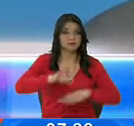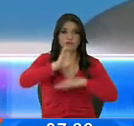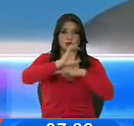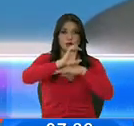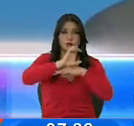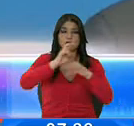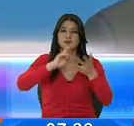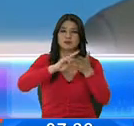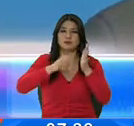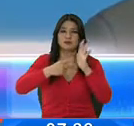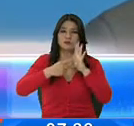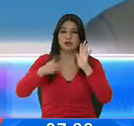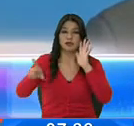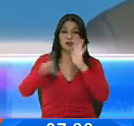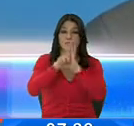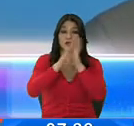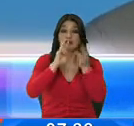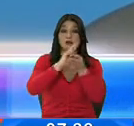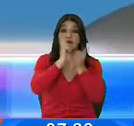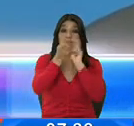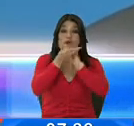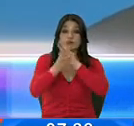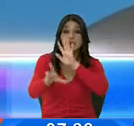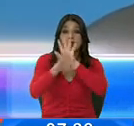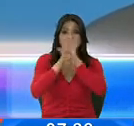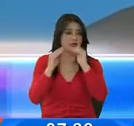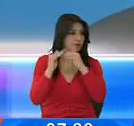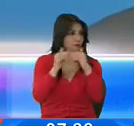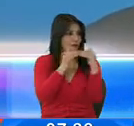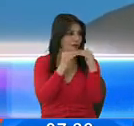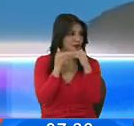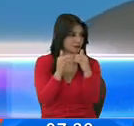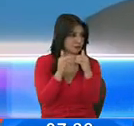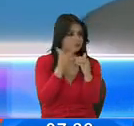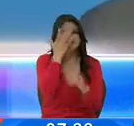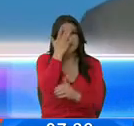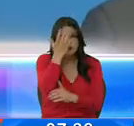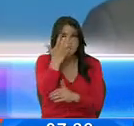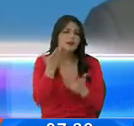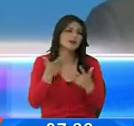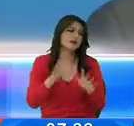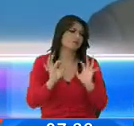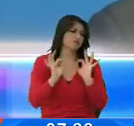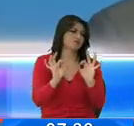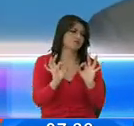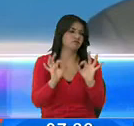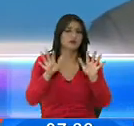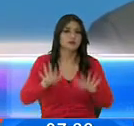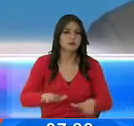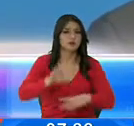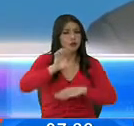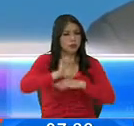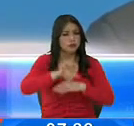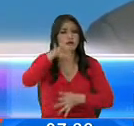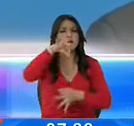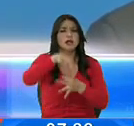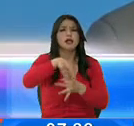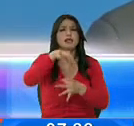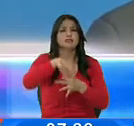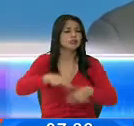referente a la reforma al código de la democracia y porque lo digo porque es ahora que en el país tengamos elecciones